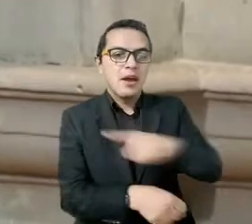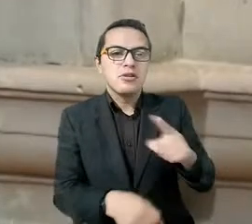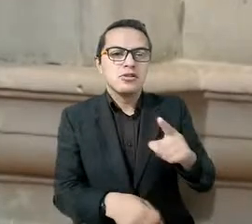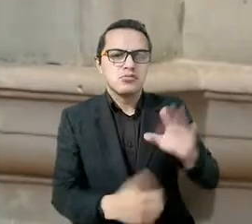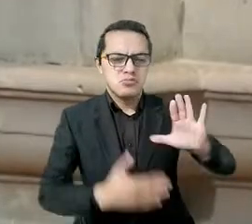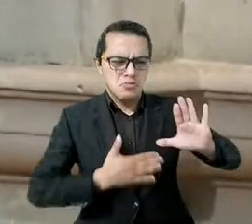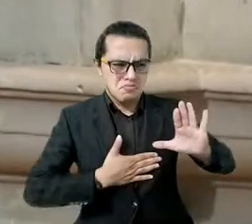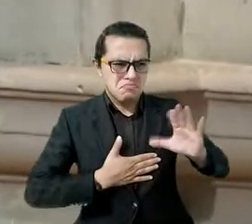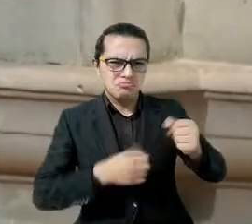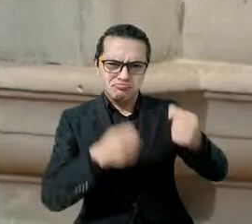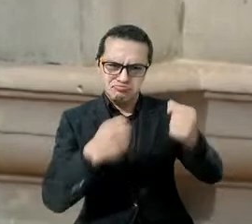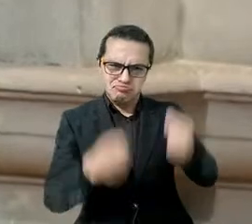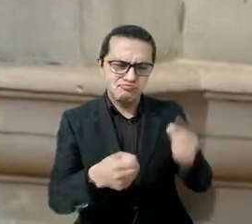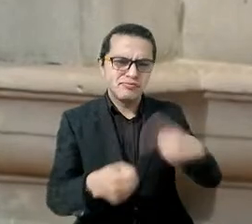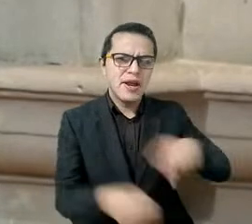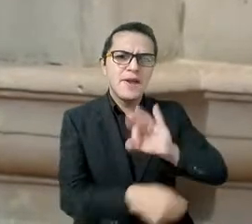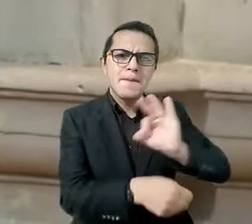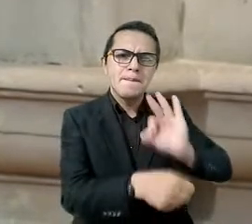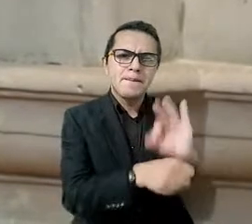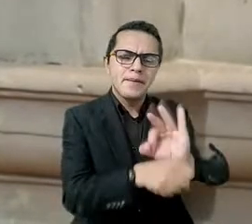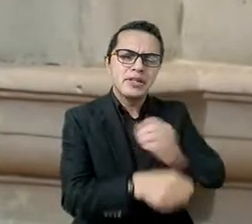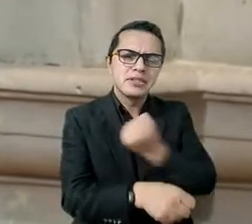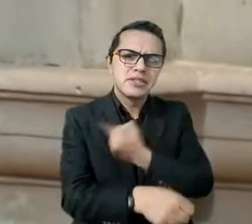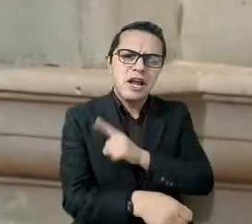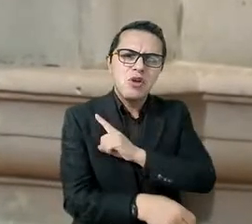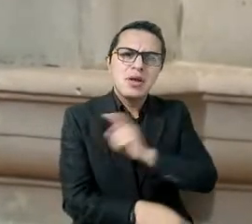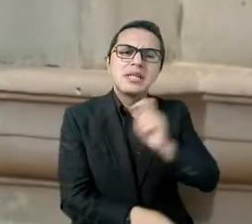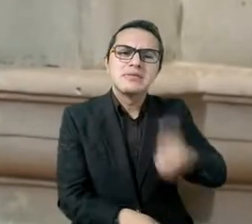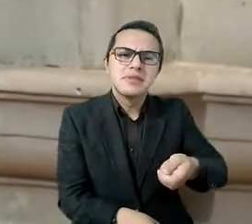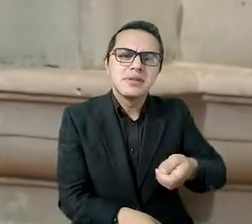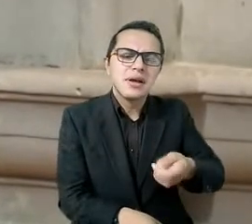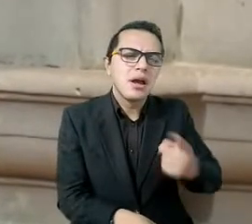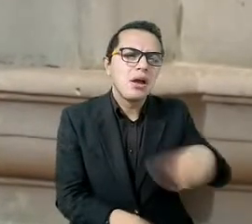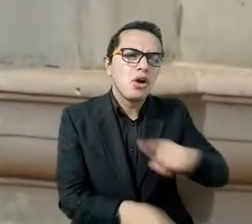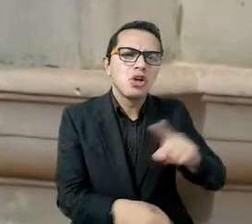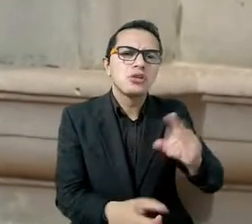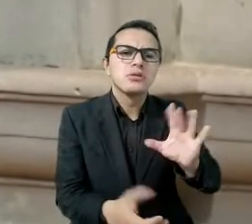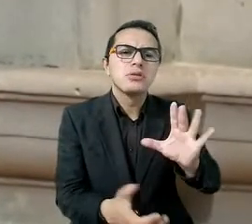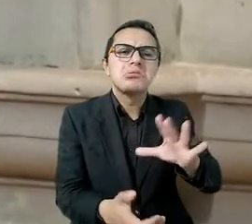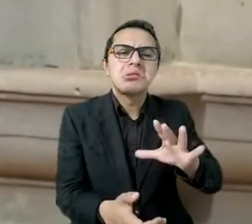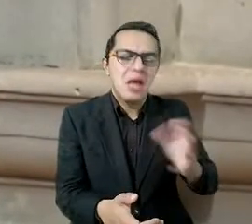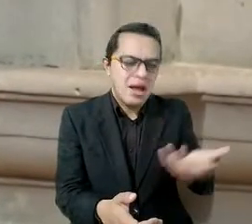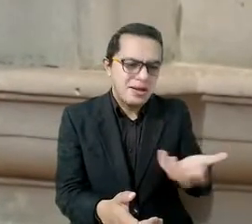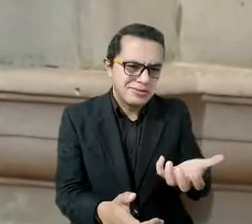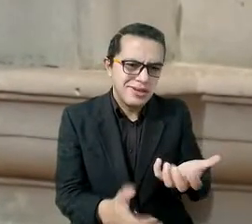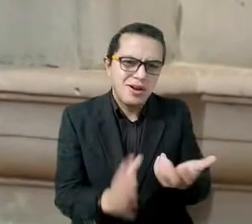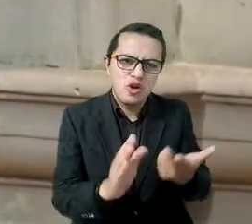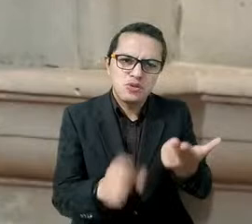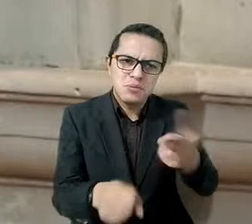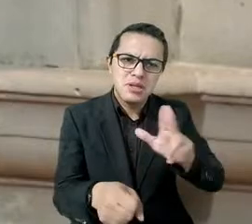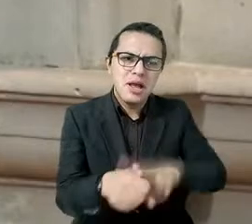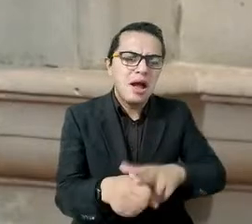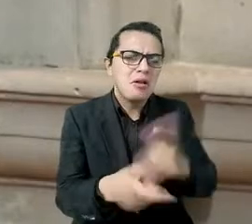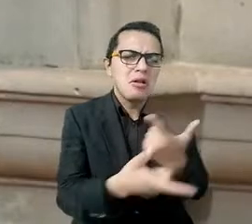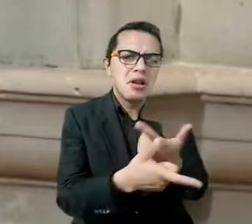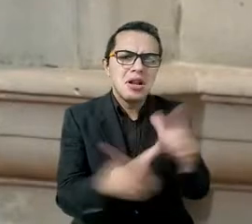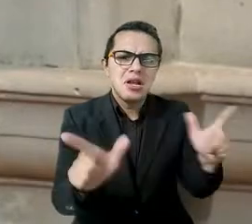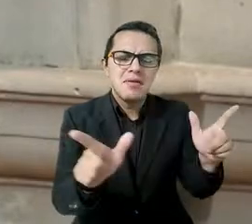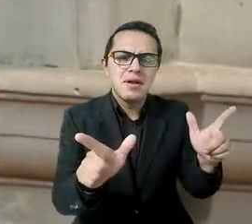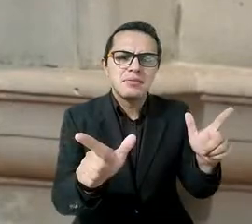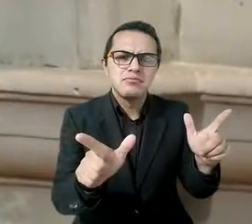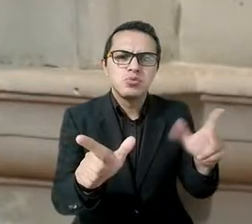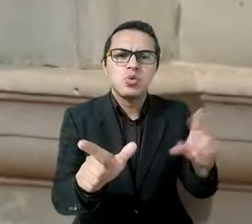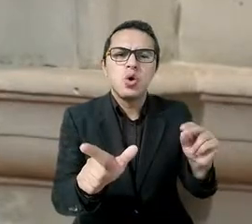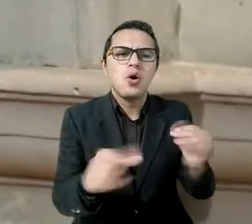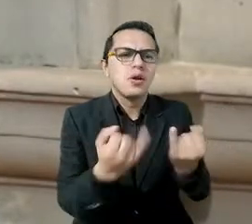Esto implica no solo hacer disponibles hospitales y unidades médicas de carácter público, sino también